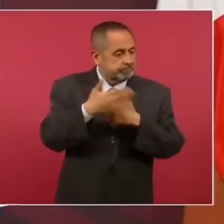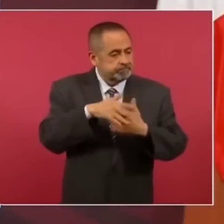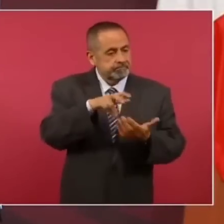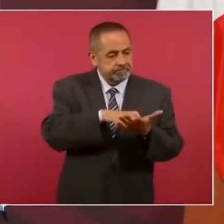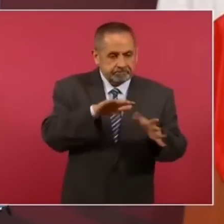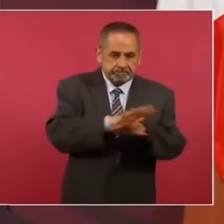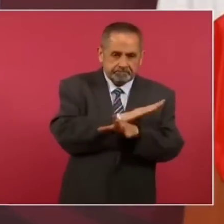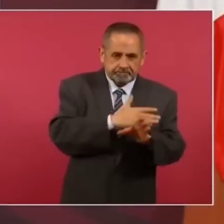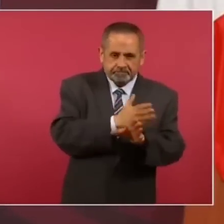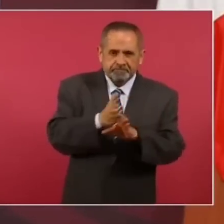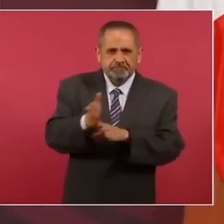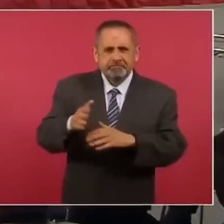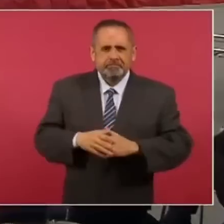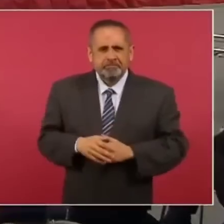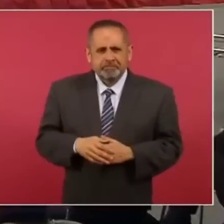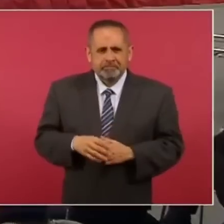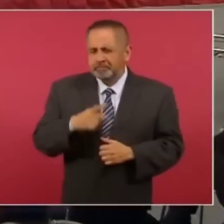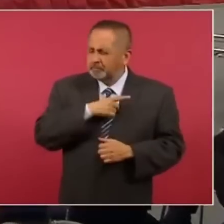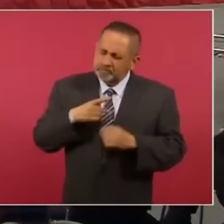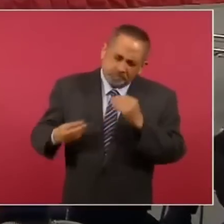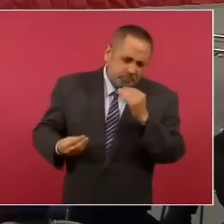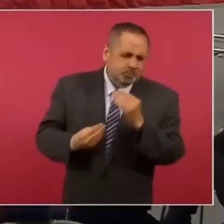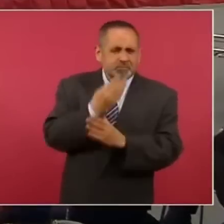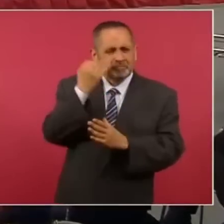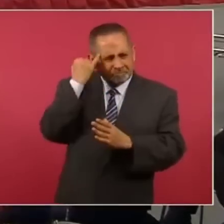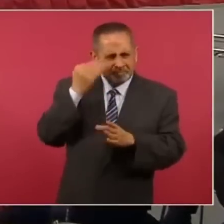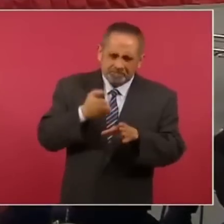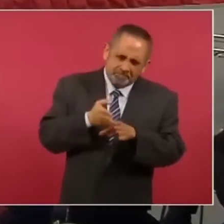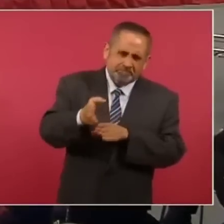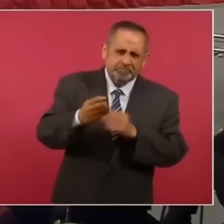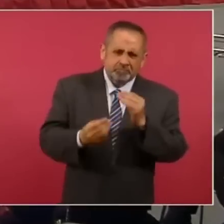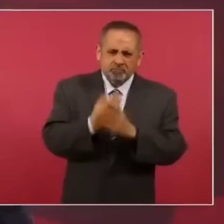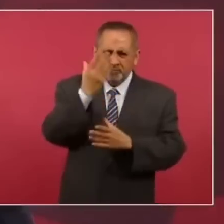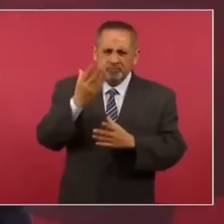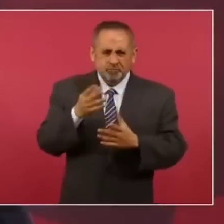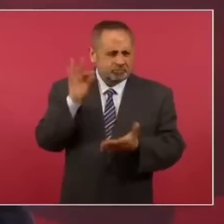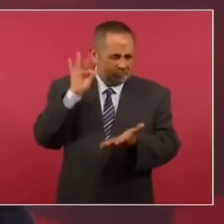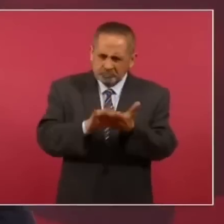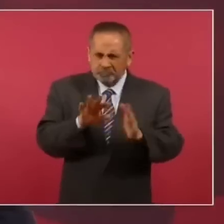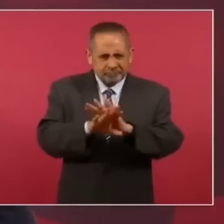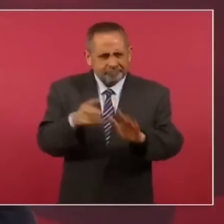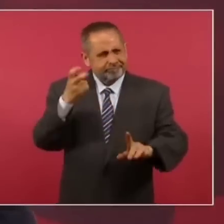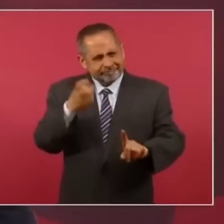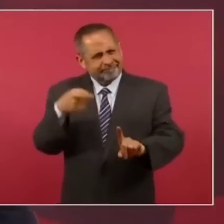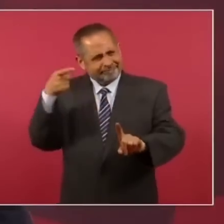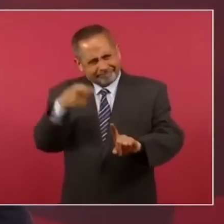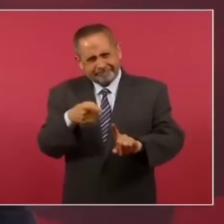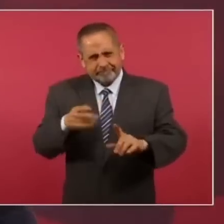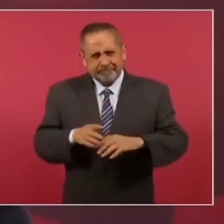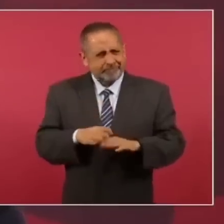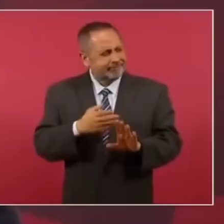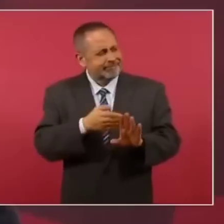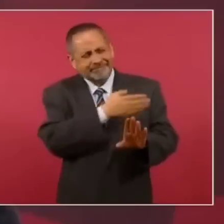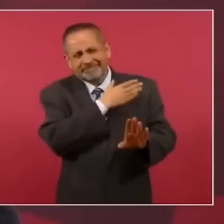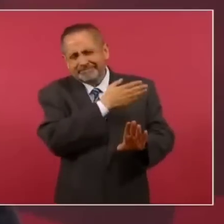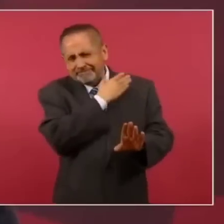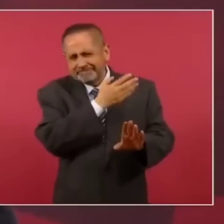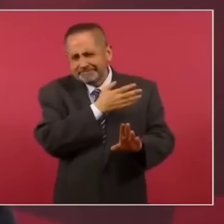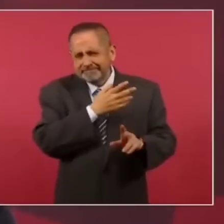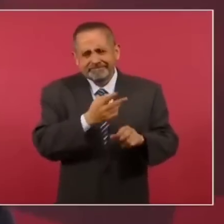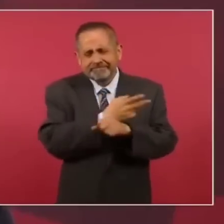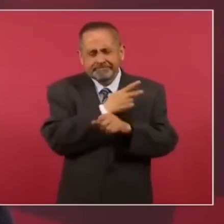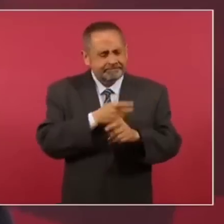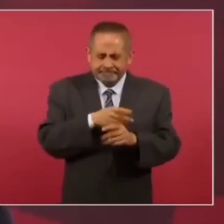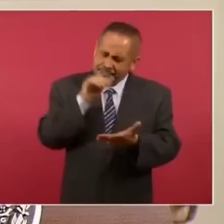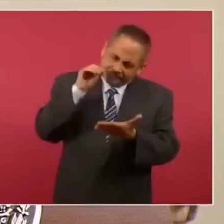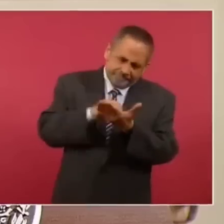jurisprudencia. Hay que dictar una nueva, punto. dejar atrás la que está